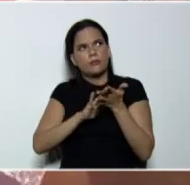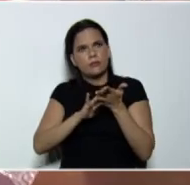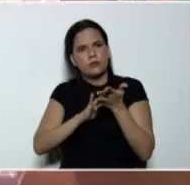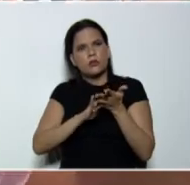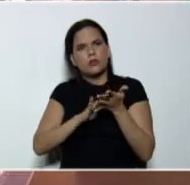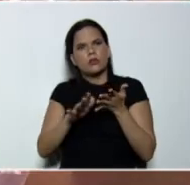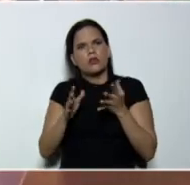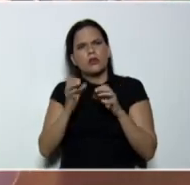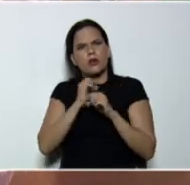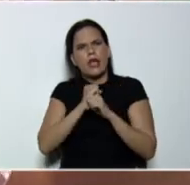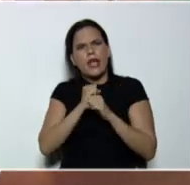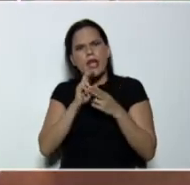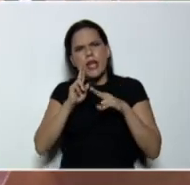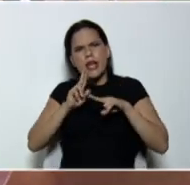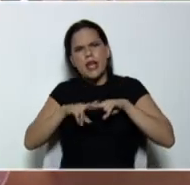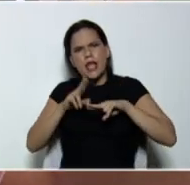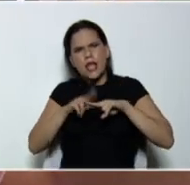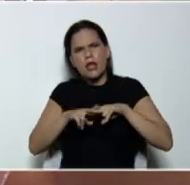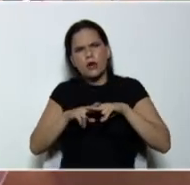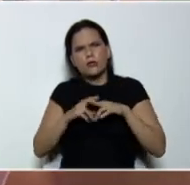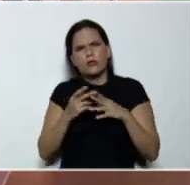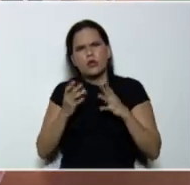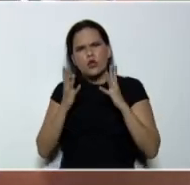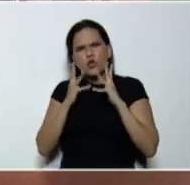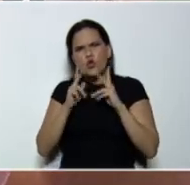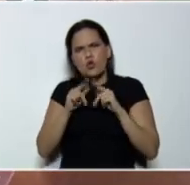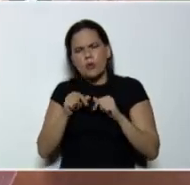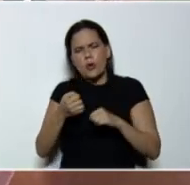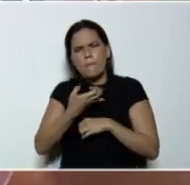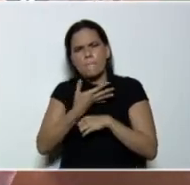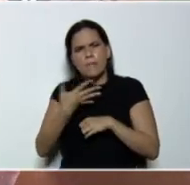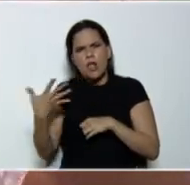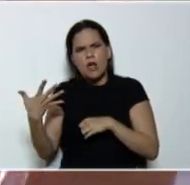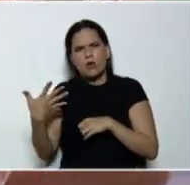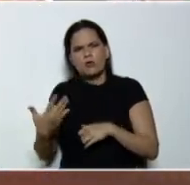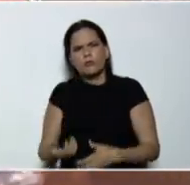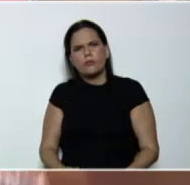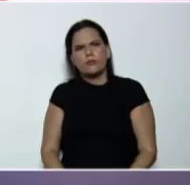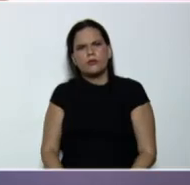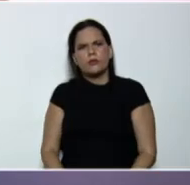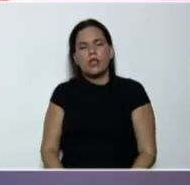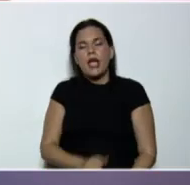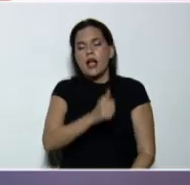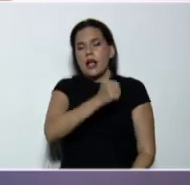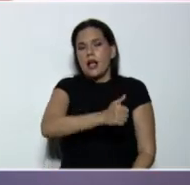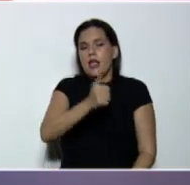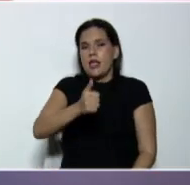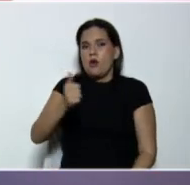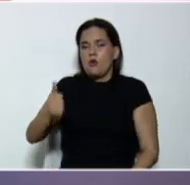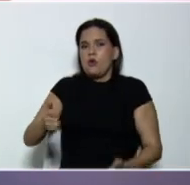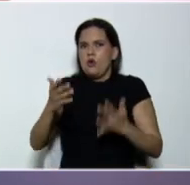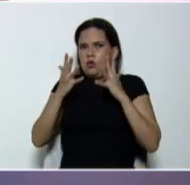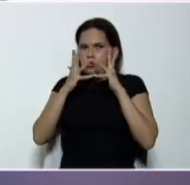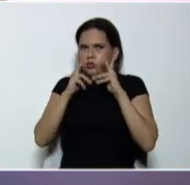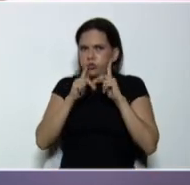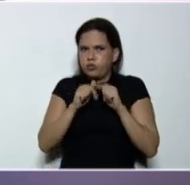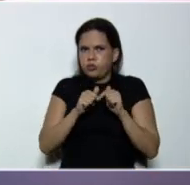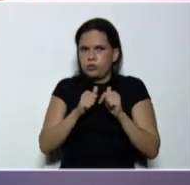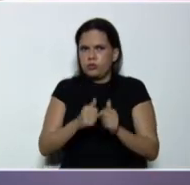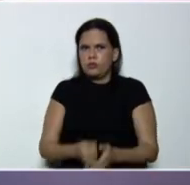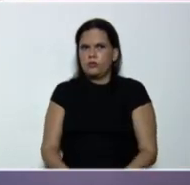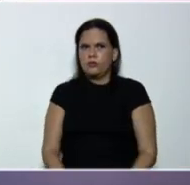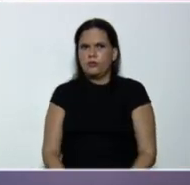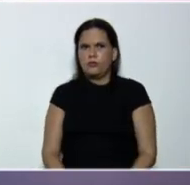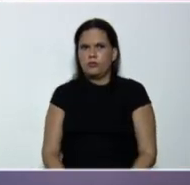fondo negro, número, en blanco, cada uno de los números